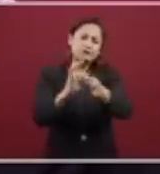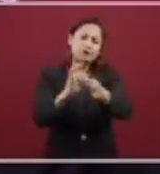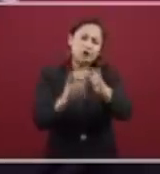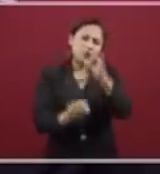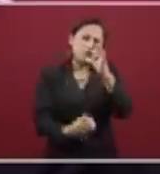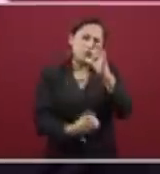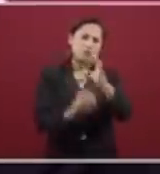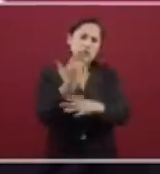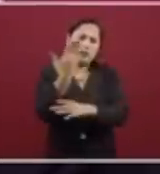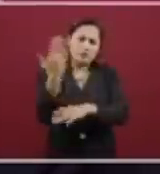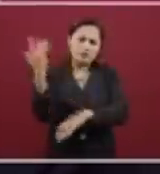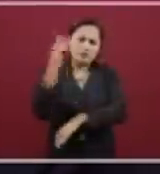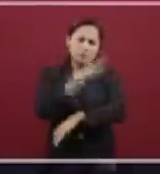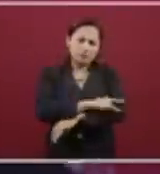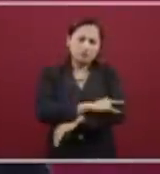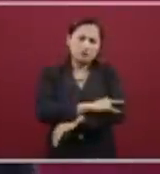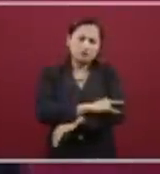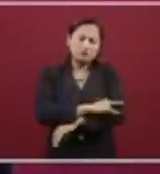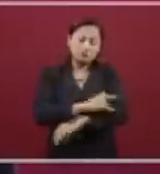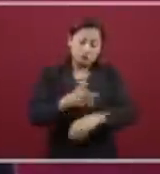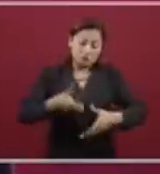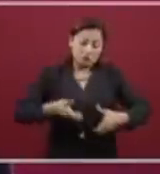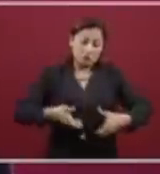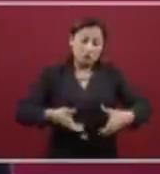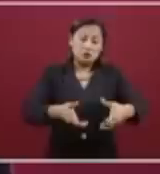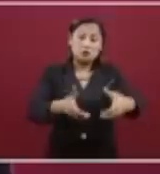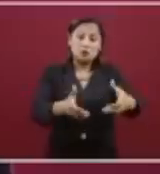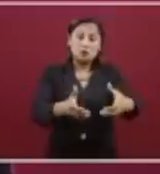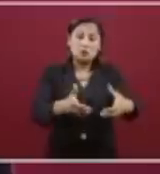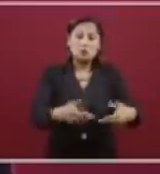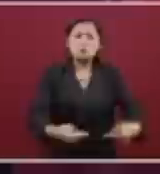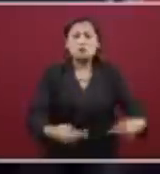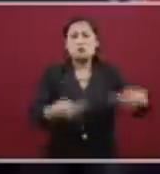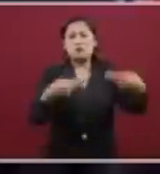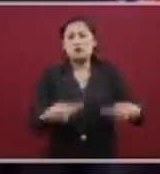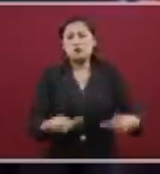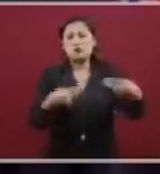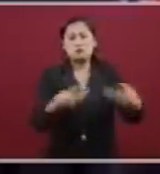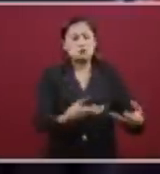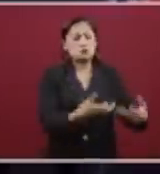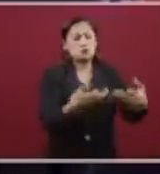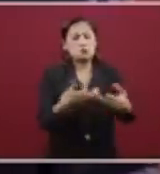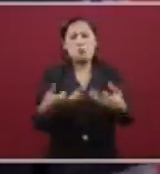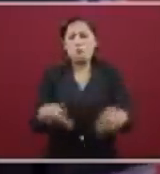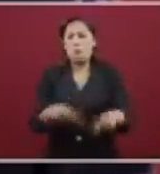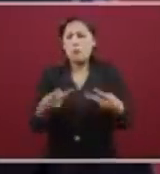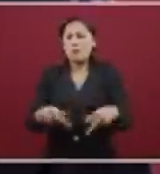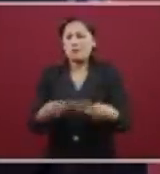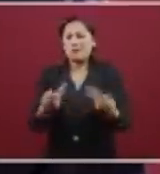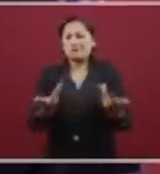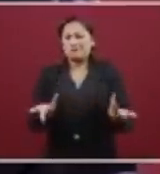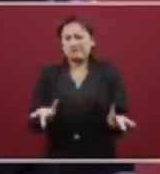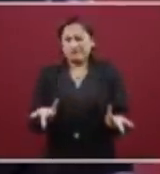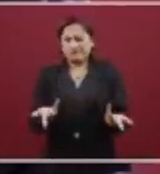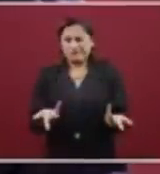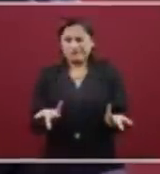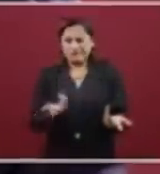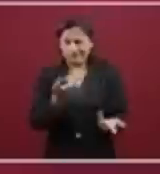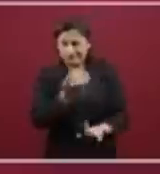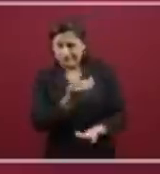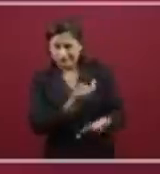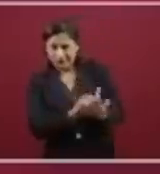a comercializar todos los terrenos entonces ese proyecto